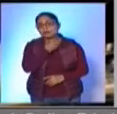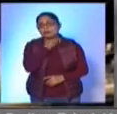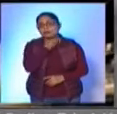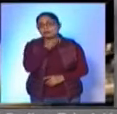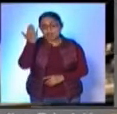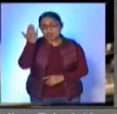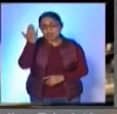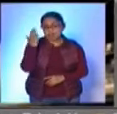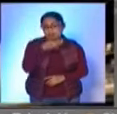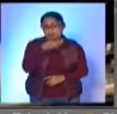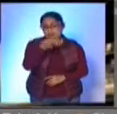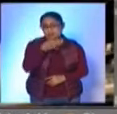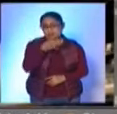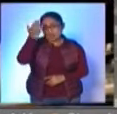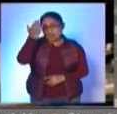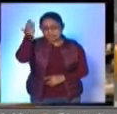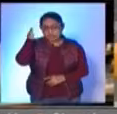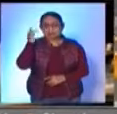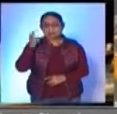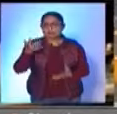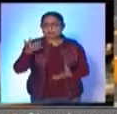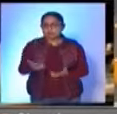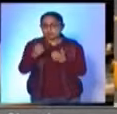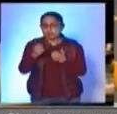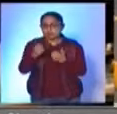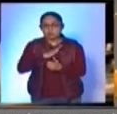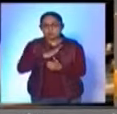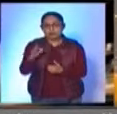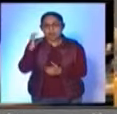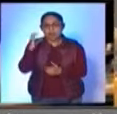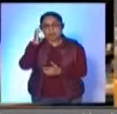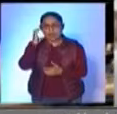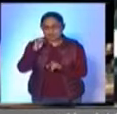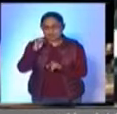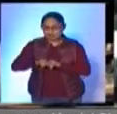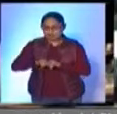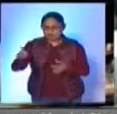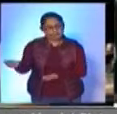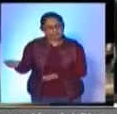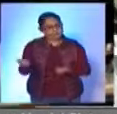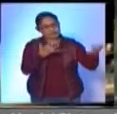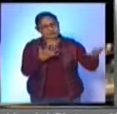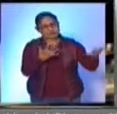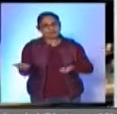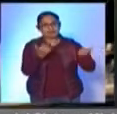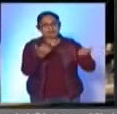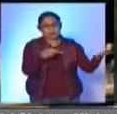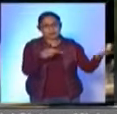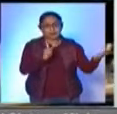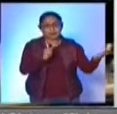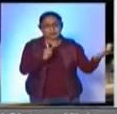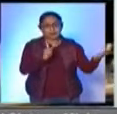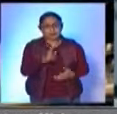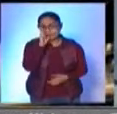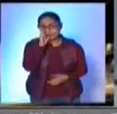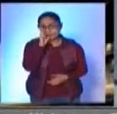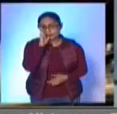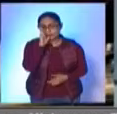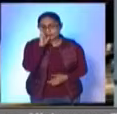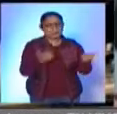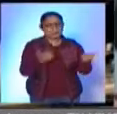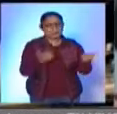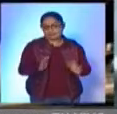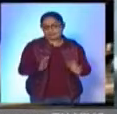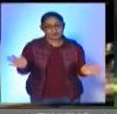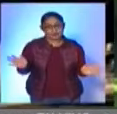ustedes. Logramos ayudar porque llevamos camas de Morelia, pero hoy esa alternativa